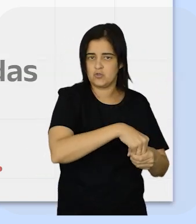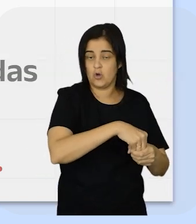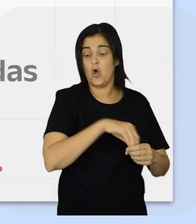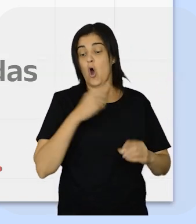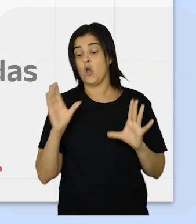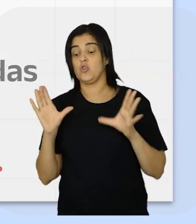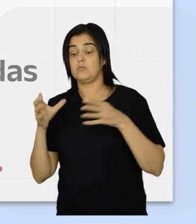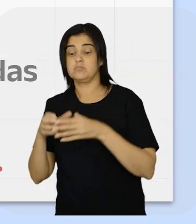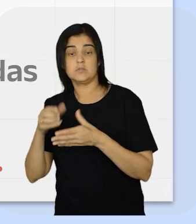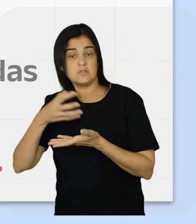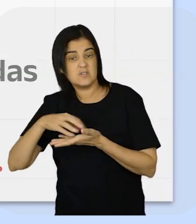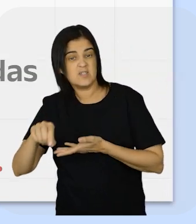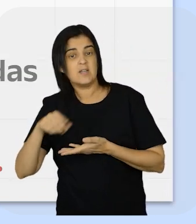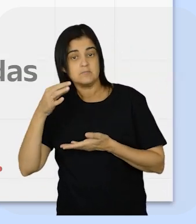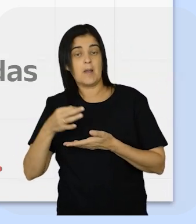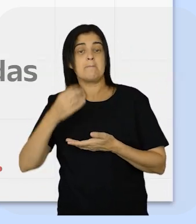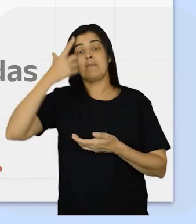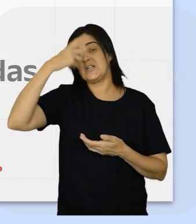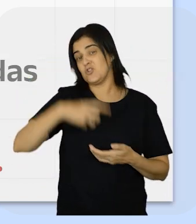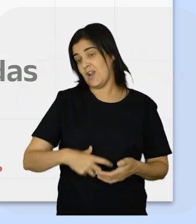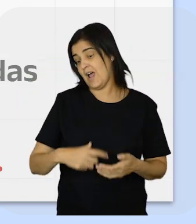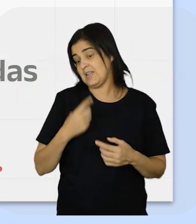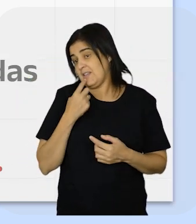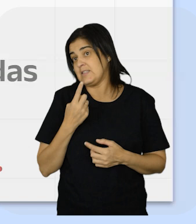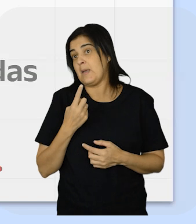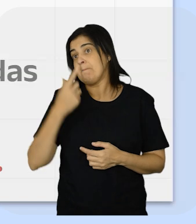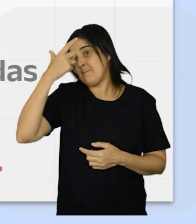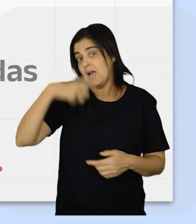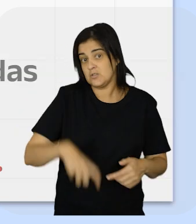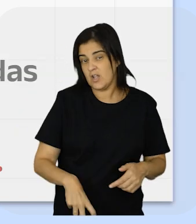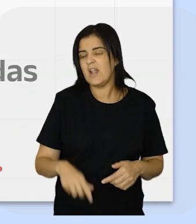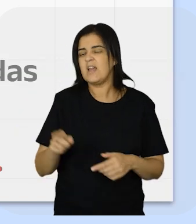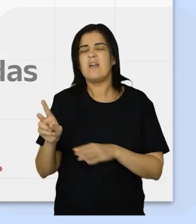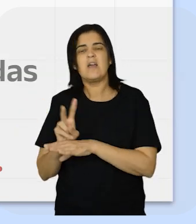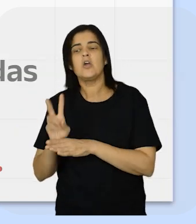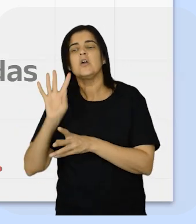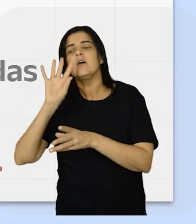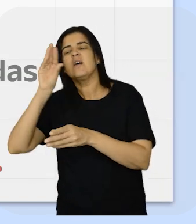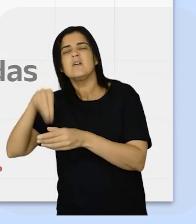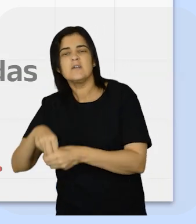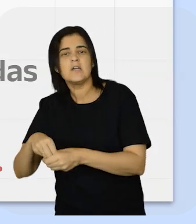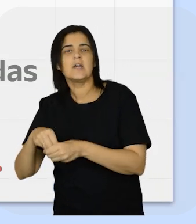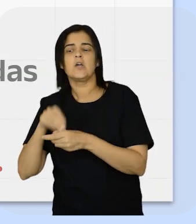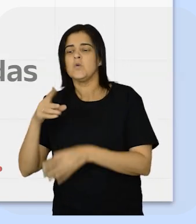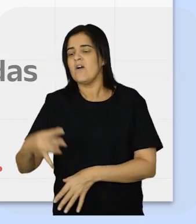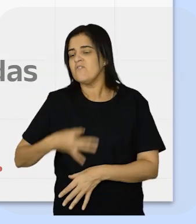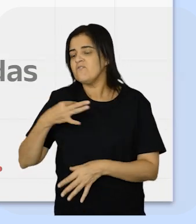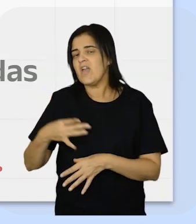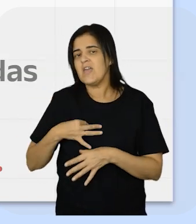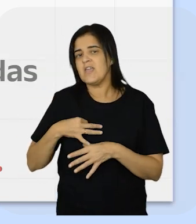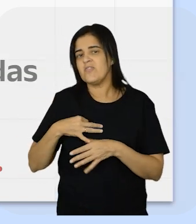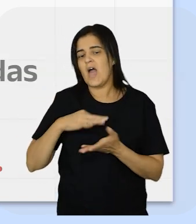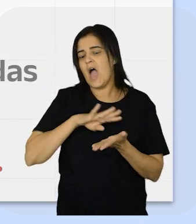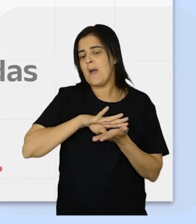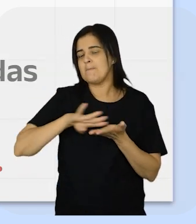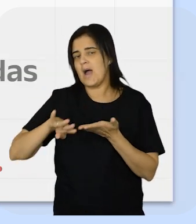esfera personal, bueno, como su palabra, como su nombre lo dice, regula todo lo que tiene que ver con su vida fuera de